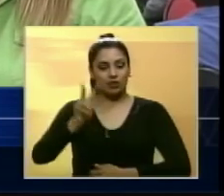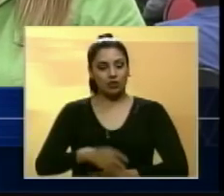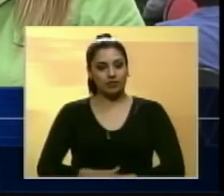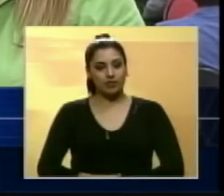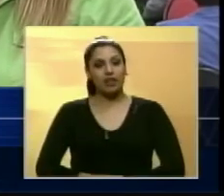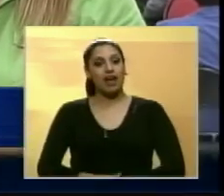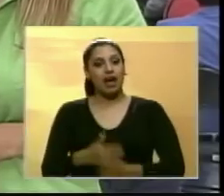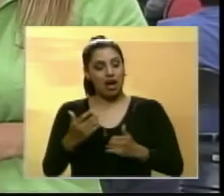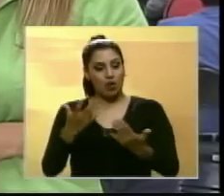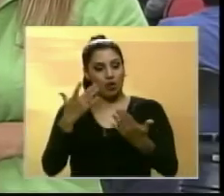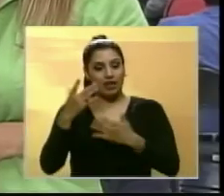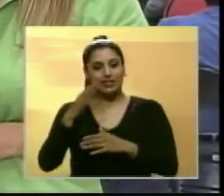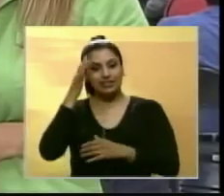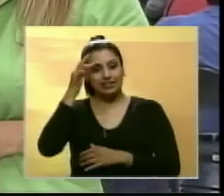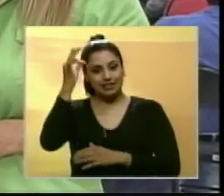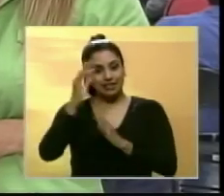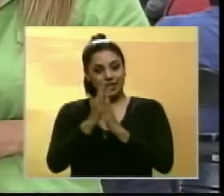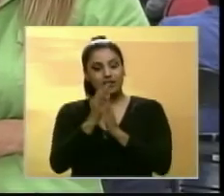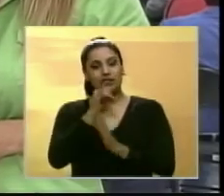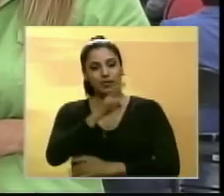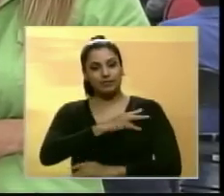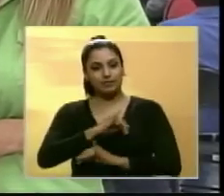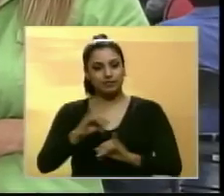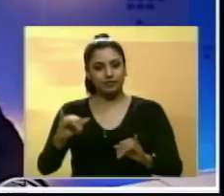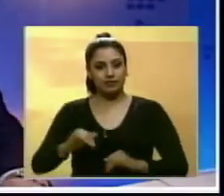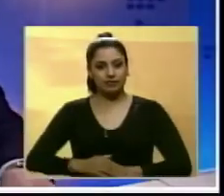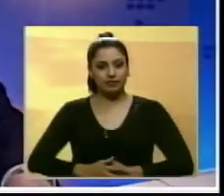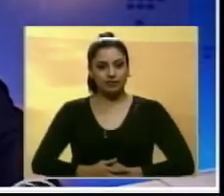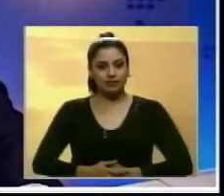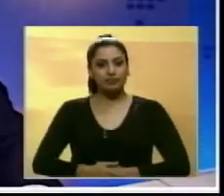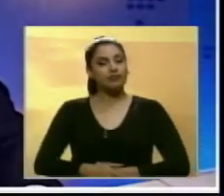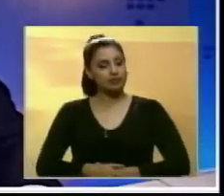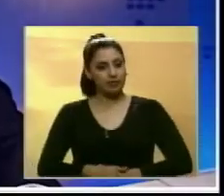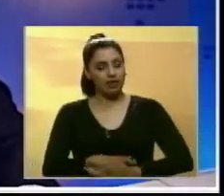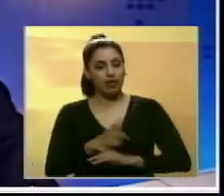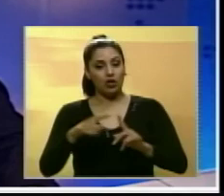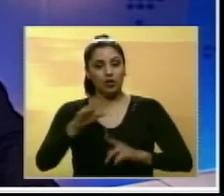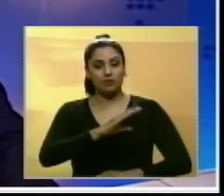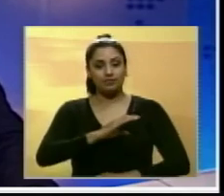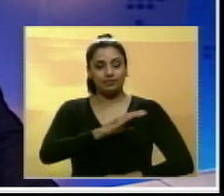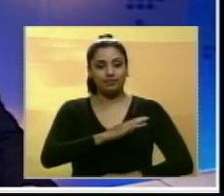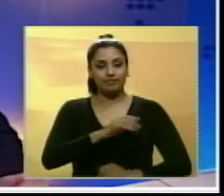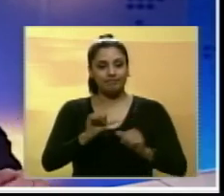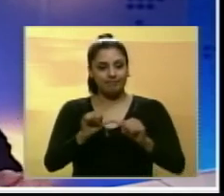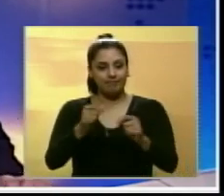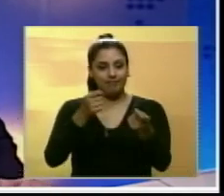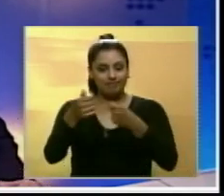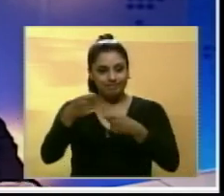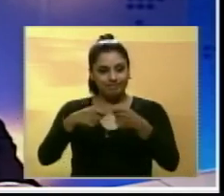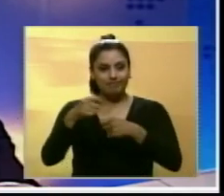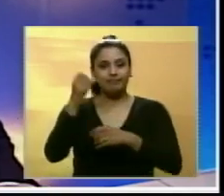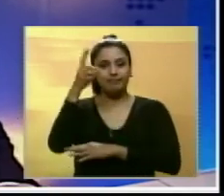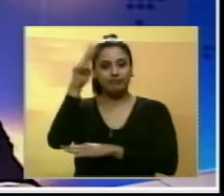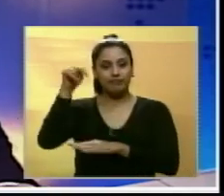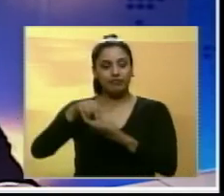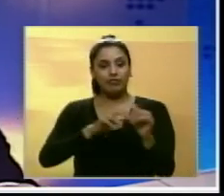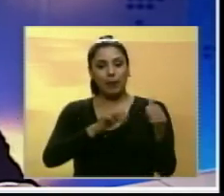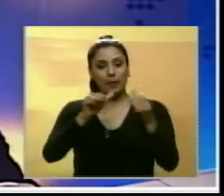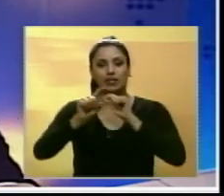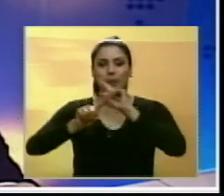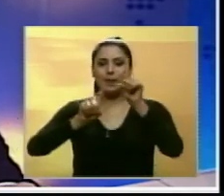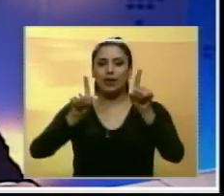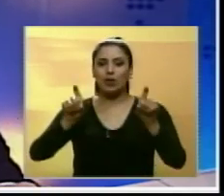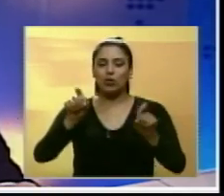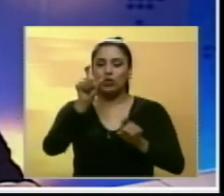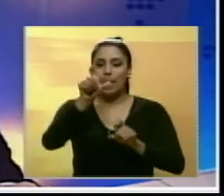venezolanos. Desde Valles del Tuy, Liz Flores, Noticiero Venevisión. Y la Comisión Permanente de Finanzas de la Asamblea Nacional inició la consulta